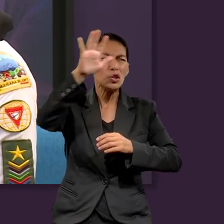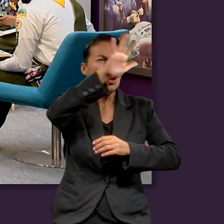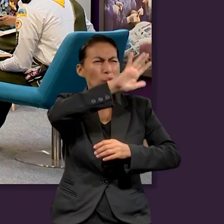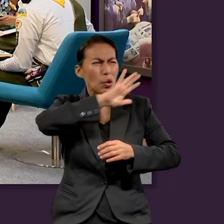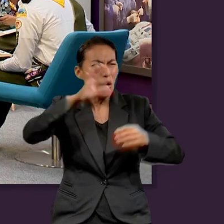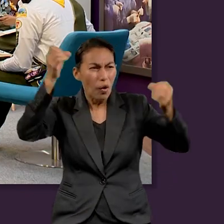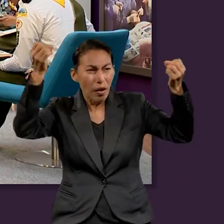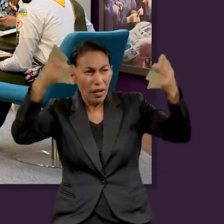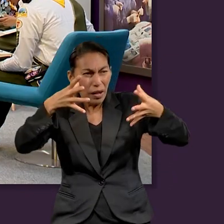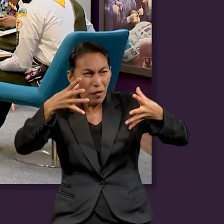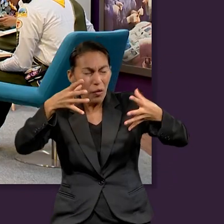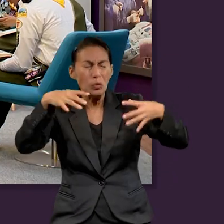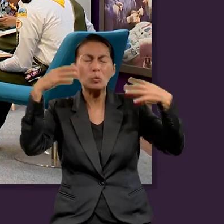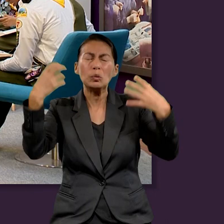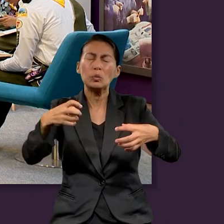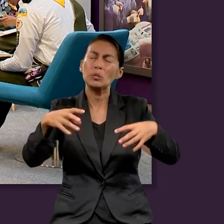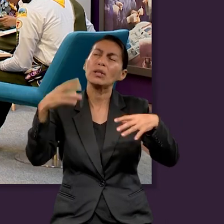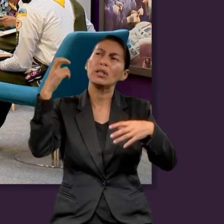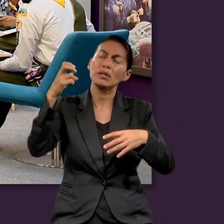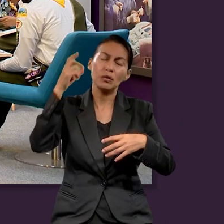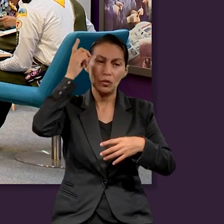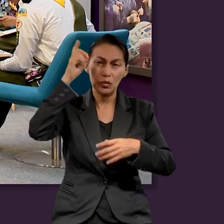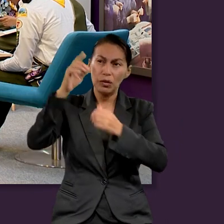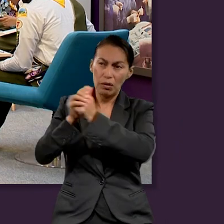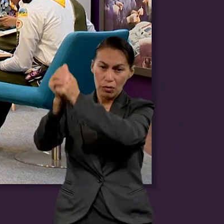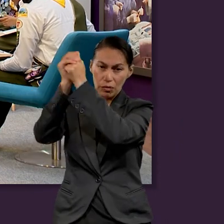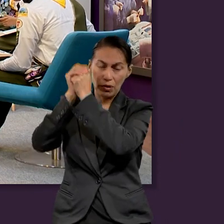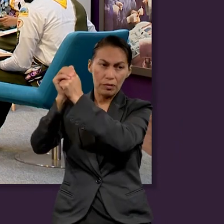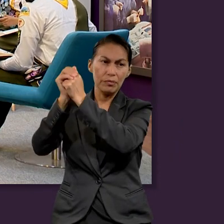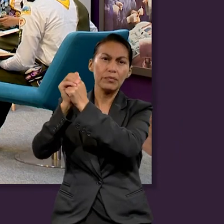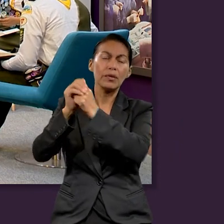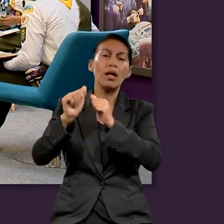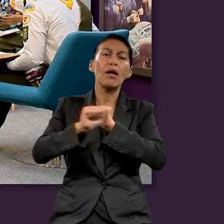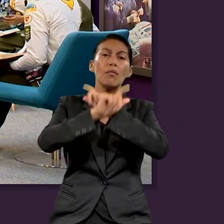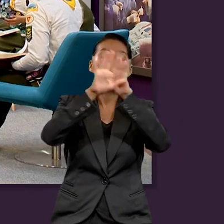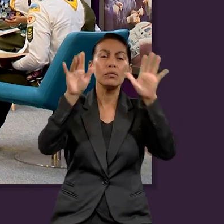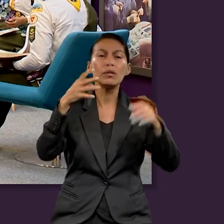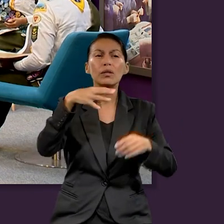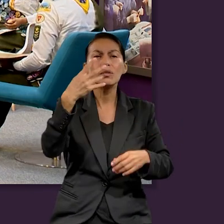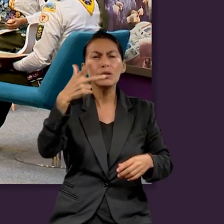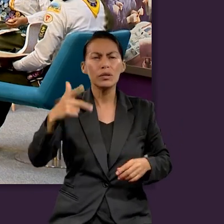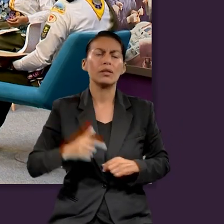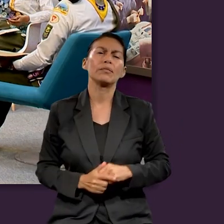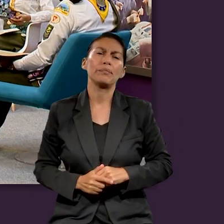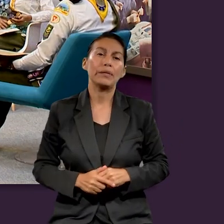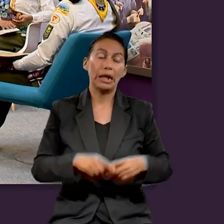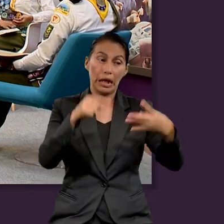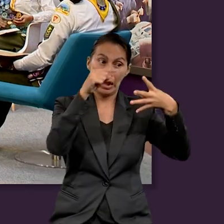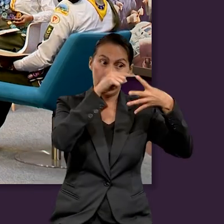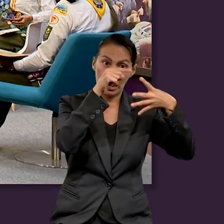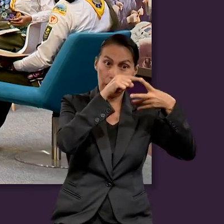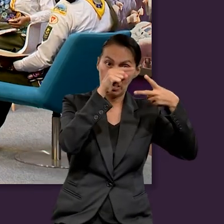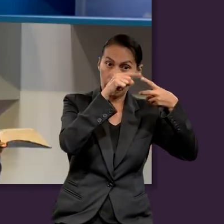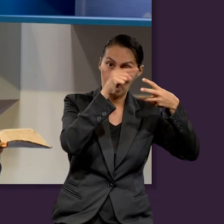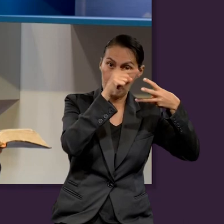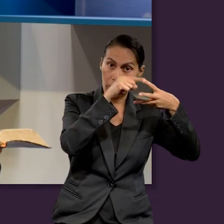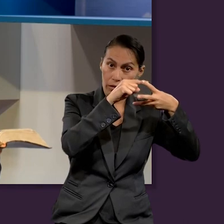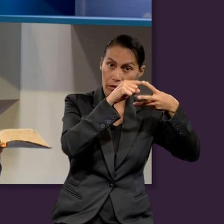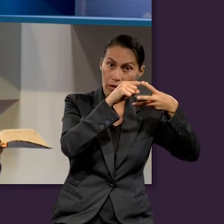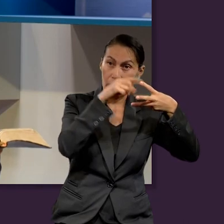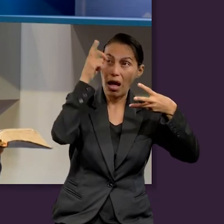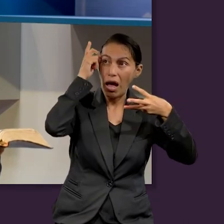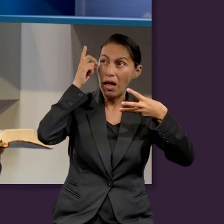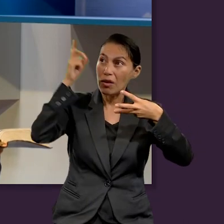y el mar y las fuentes de las aguas leí en apocalipsis 14 versículo 7 Ese es el mensaje del primer Ángel dice